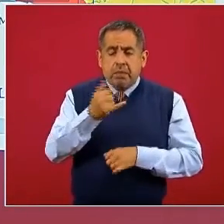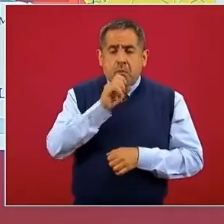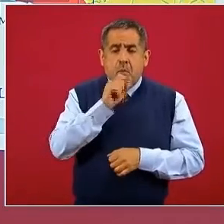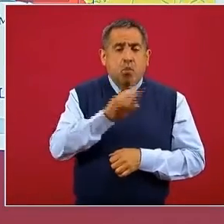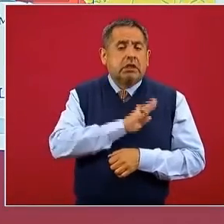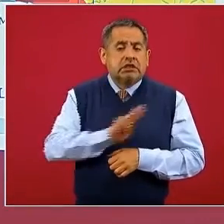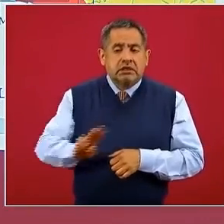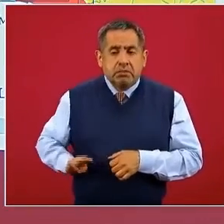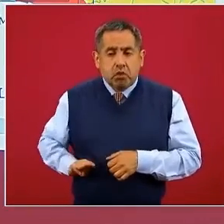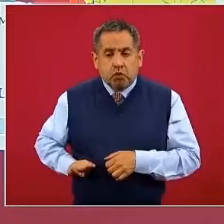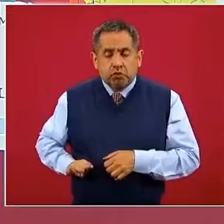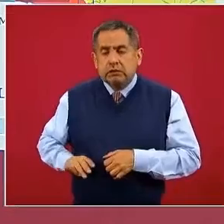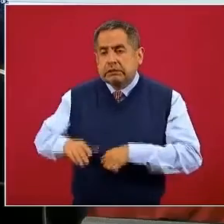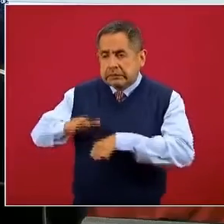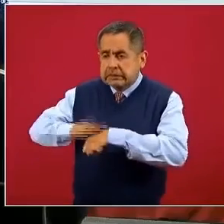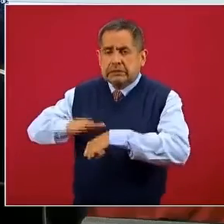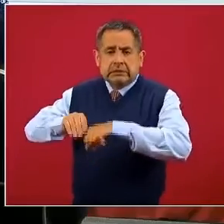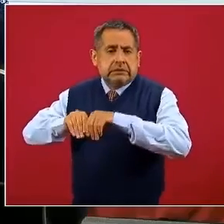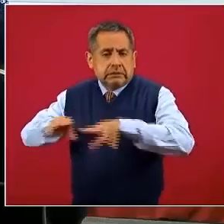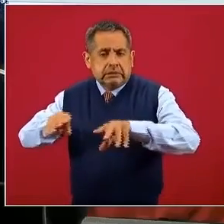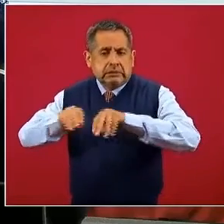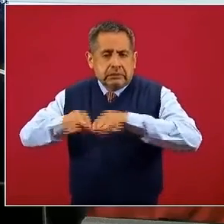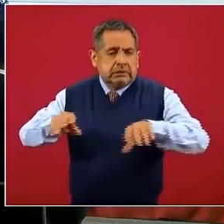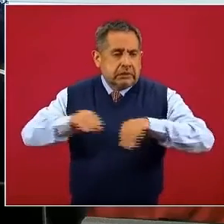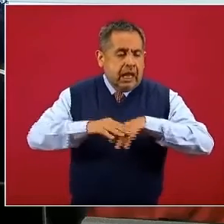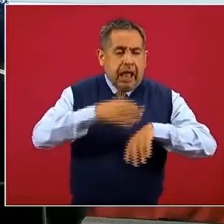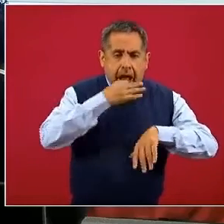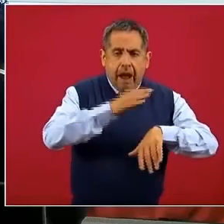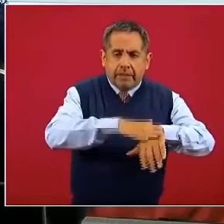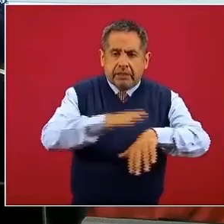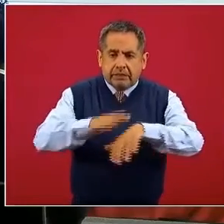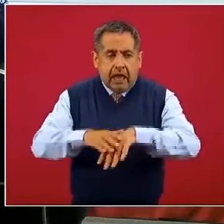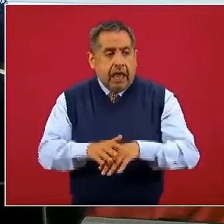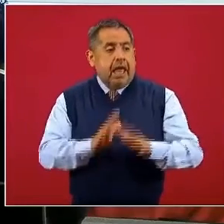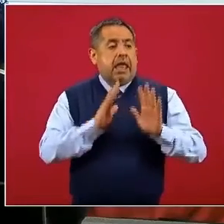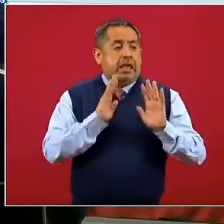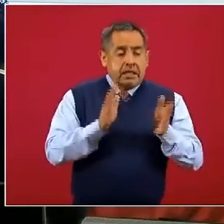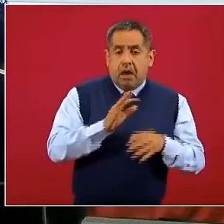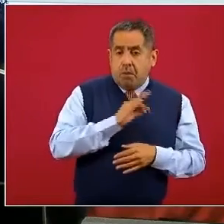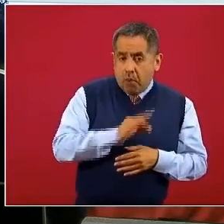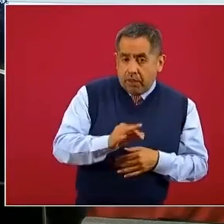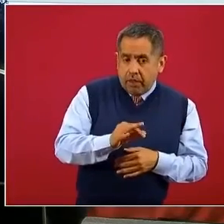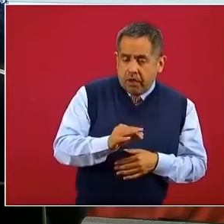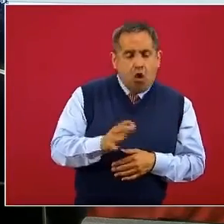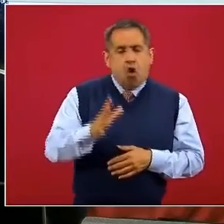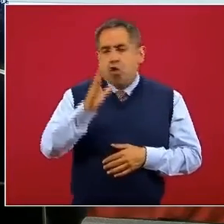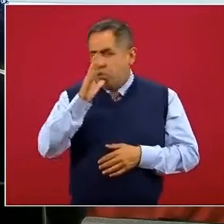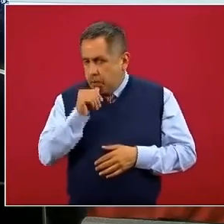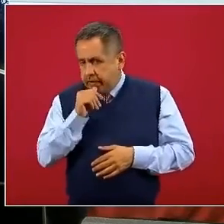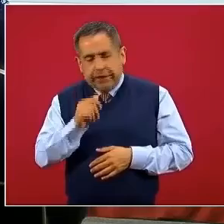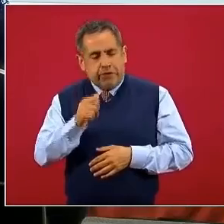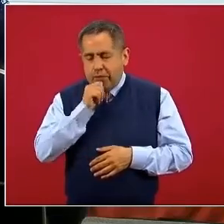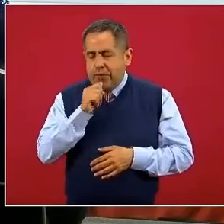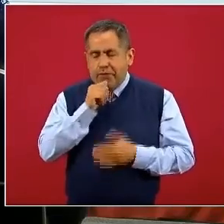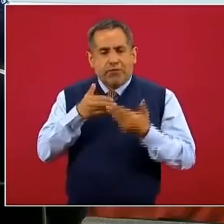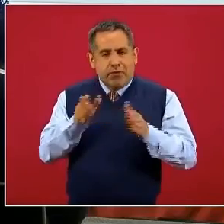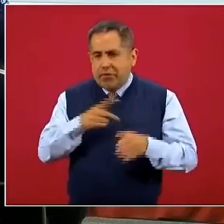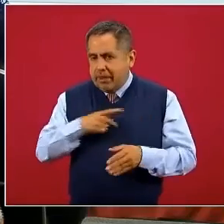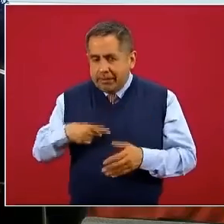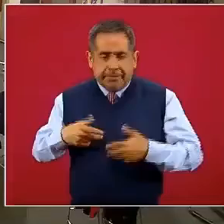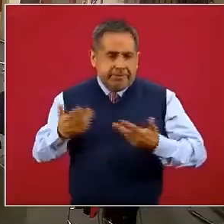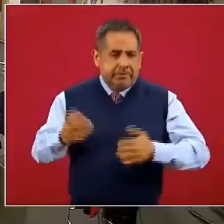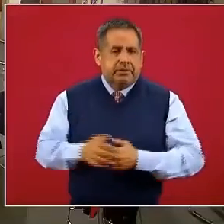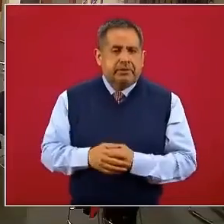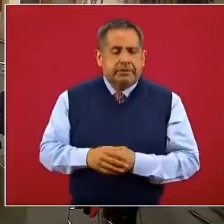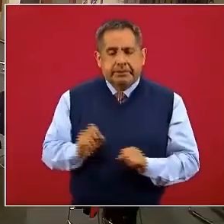estar emitiendo para efectos de las actividades que se pueden y aquellas que no se deben de realizar. Veamos la